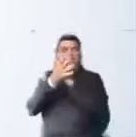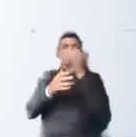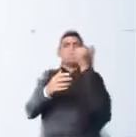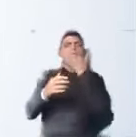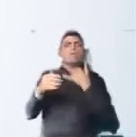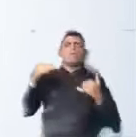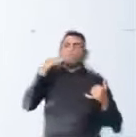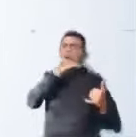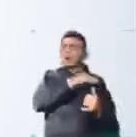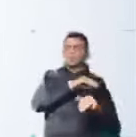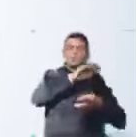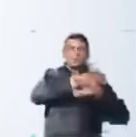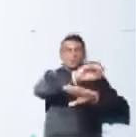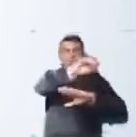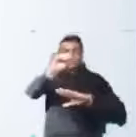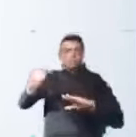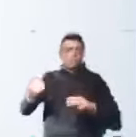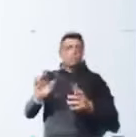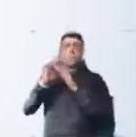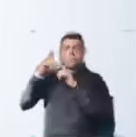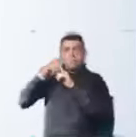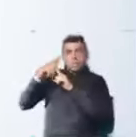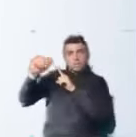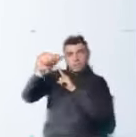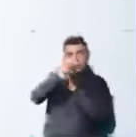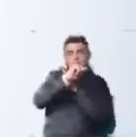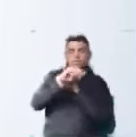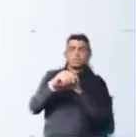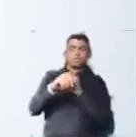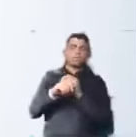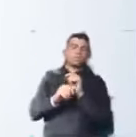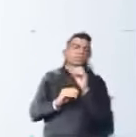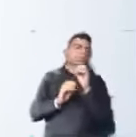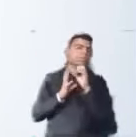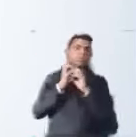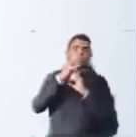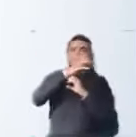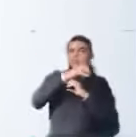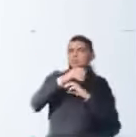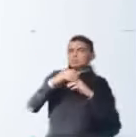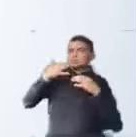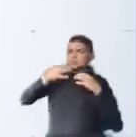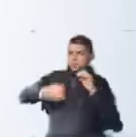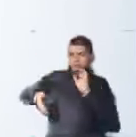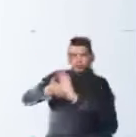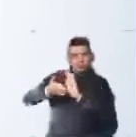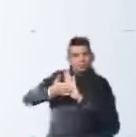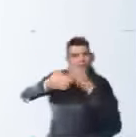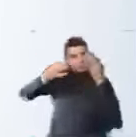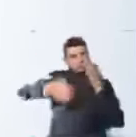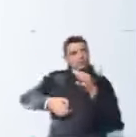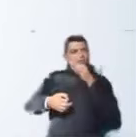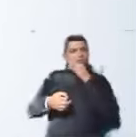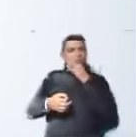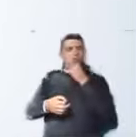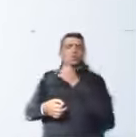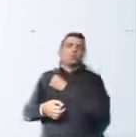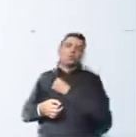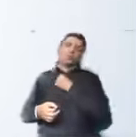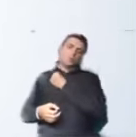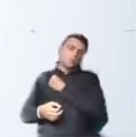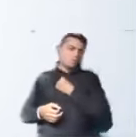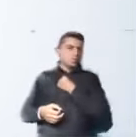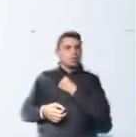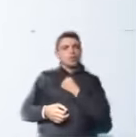tías me han compartido cadenas de COVID-19 que no tienen ningún peso científico. Por favor, no nos alarmemos, no